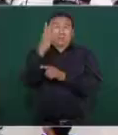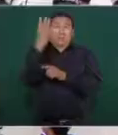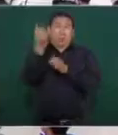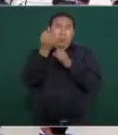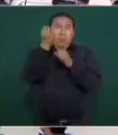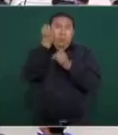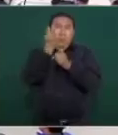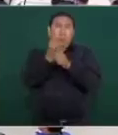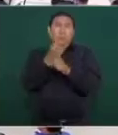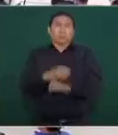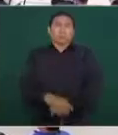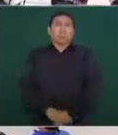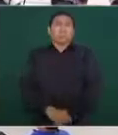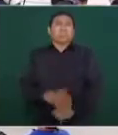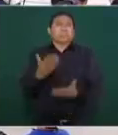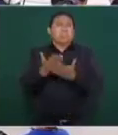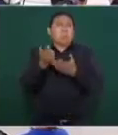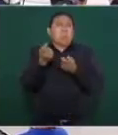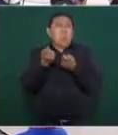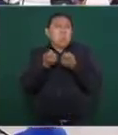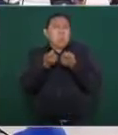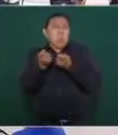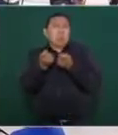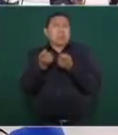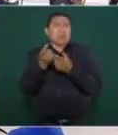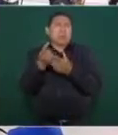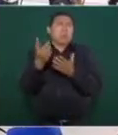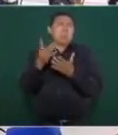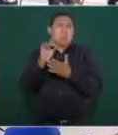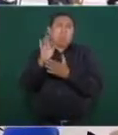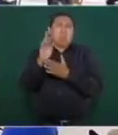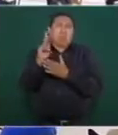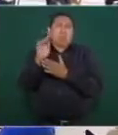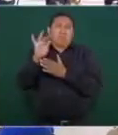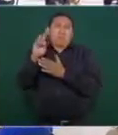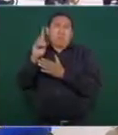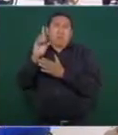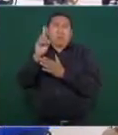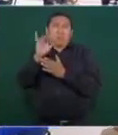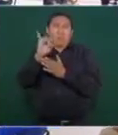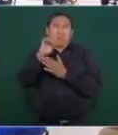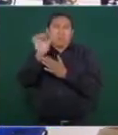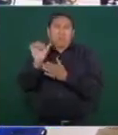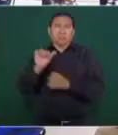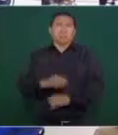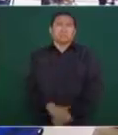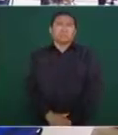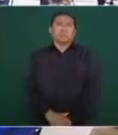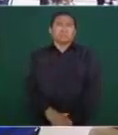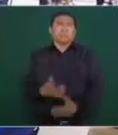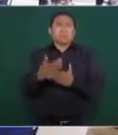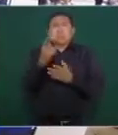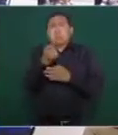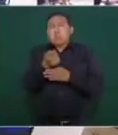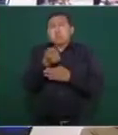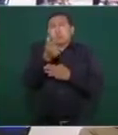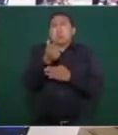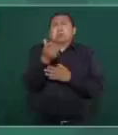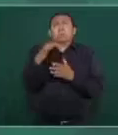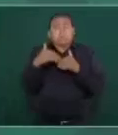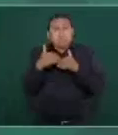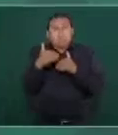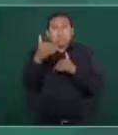años de dominación de Porfirio Díaz. Es un poco lo que nos está costando